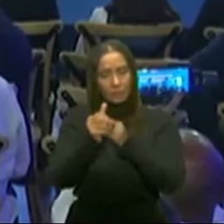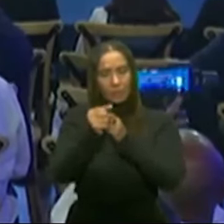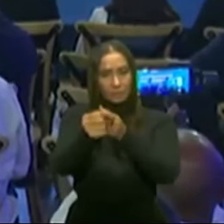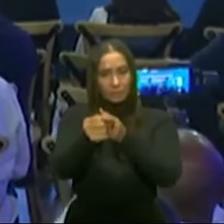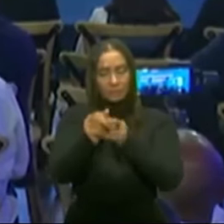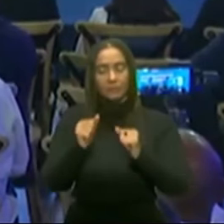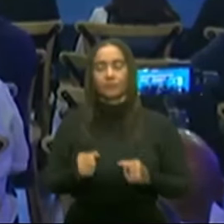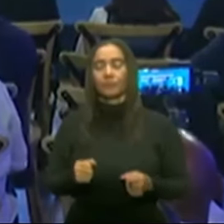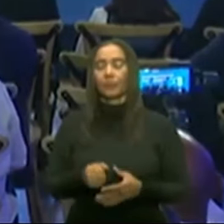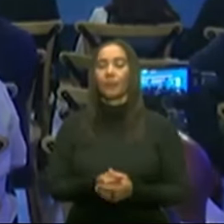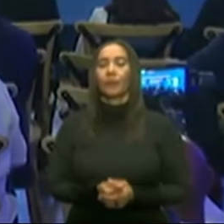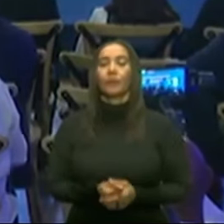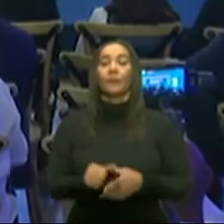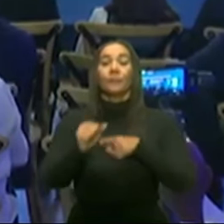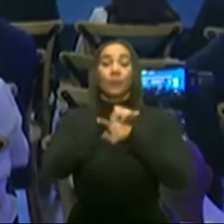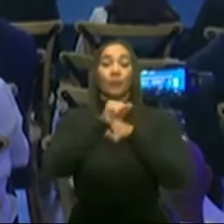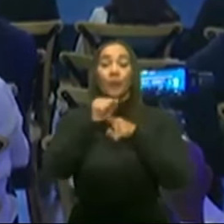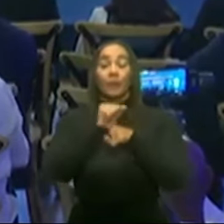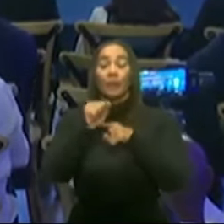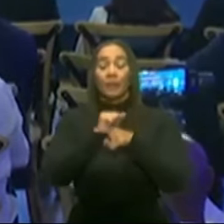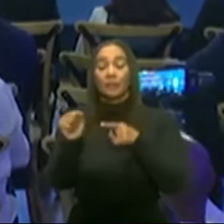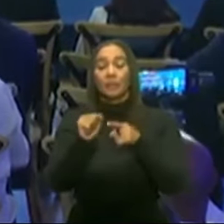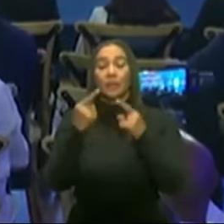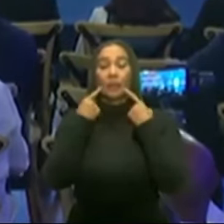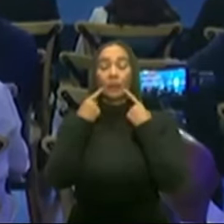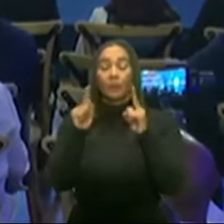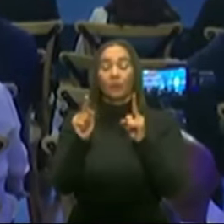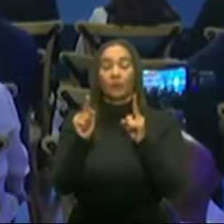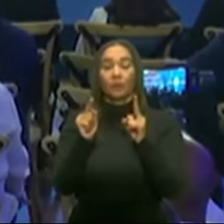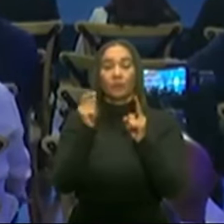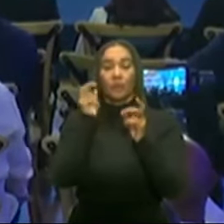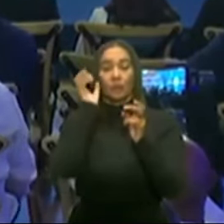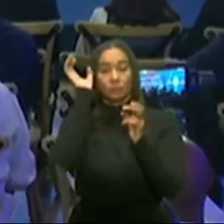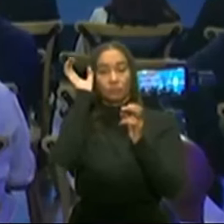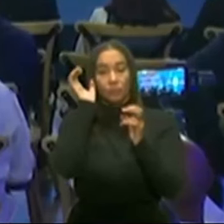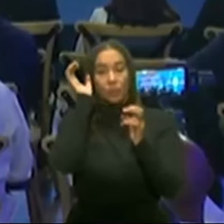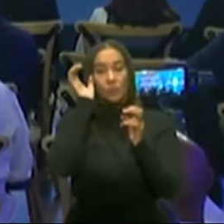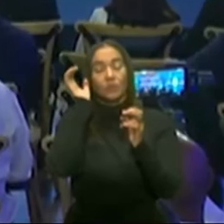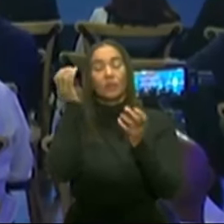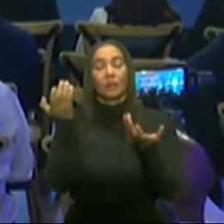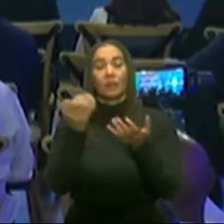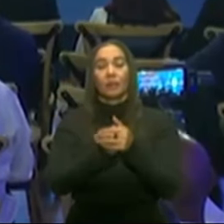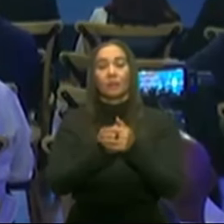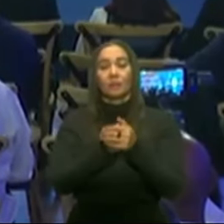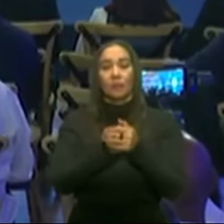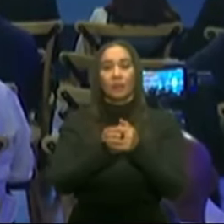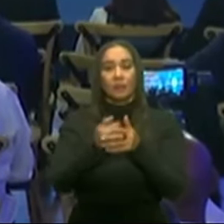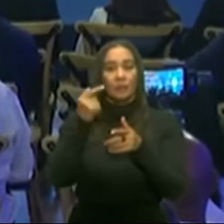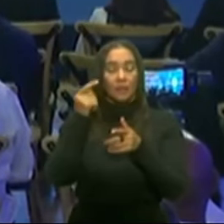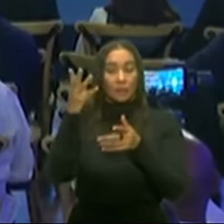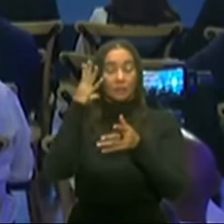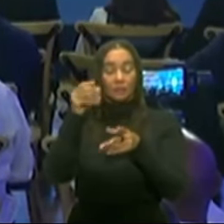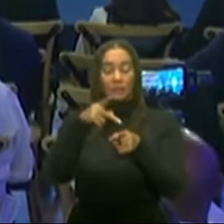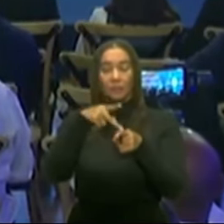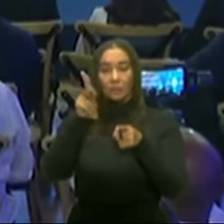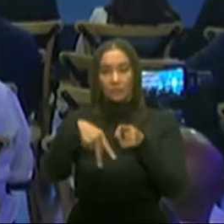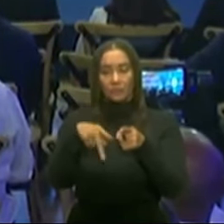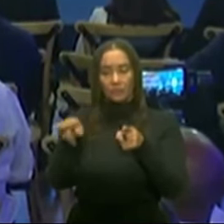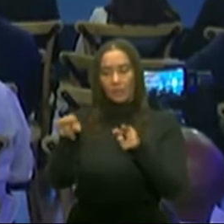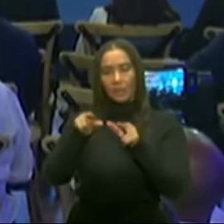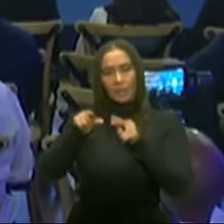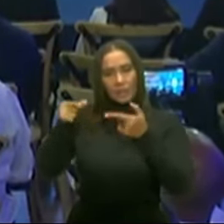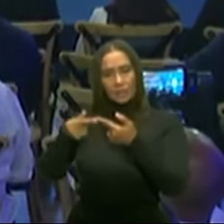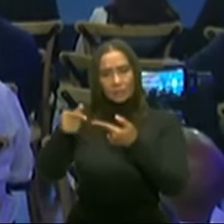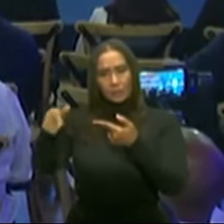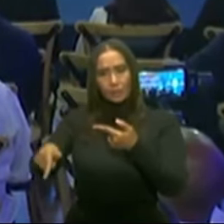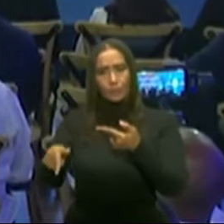Sobre el ejercicio del periodismo, estará la cláusula de conciencia, el secreto profesional. Esta comisión, yo voy a